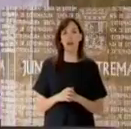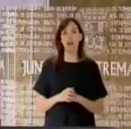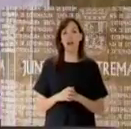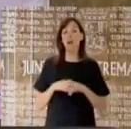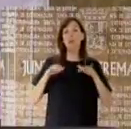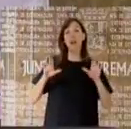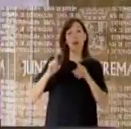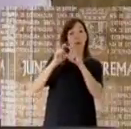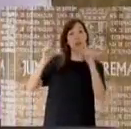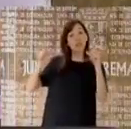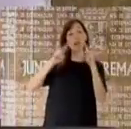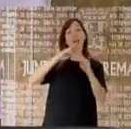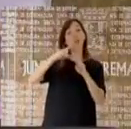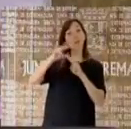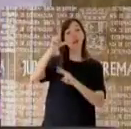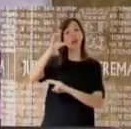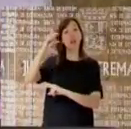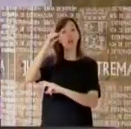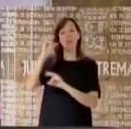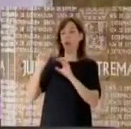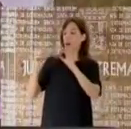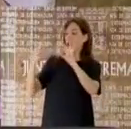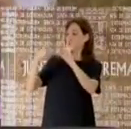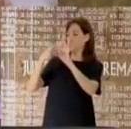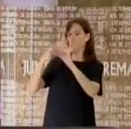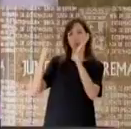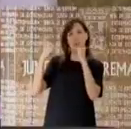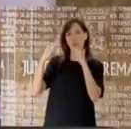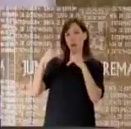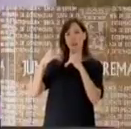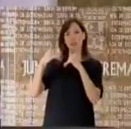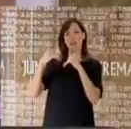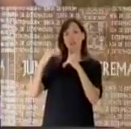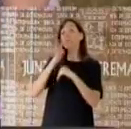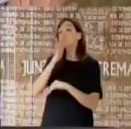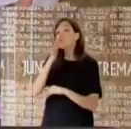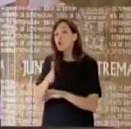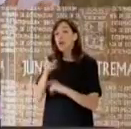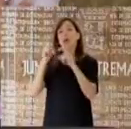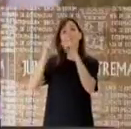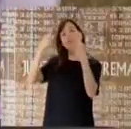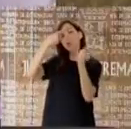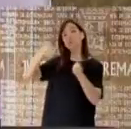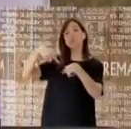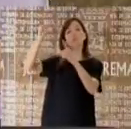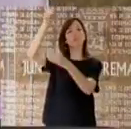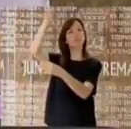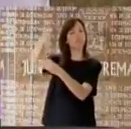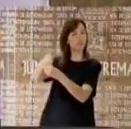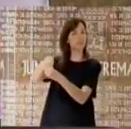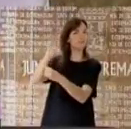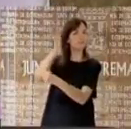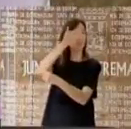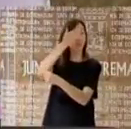ver con Leda. Las cuestiones de las empresas en las empresas, las cuestiones